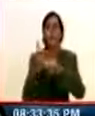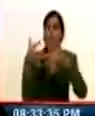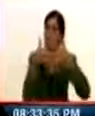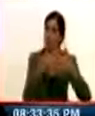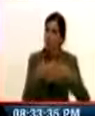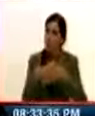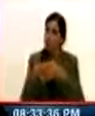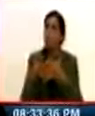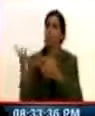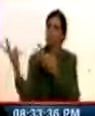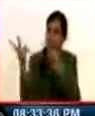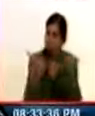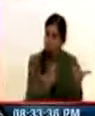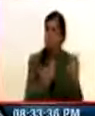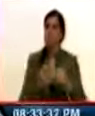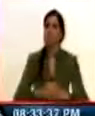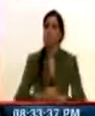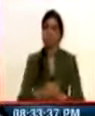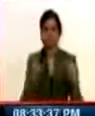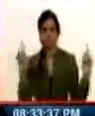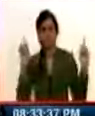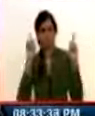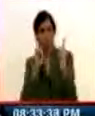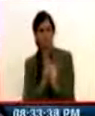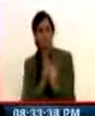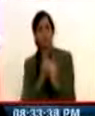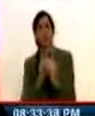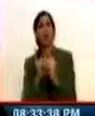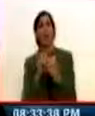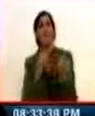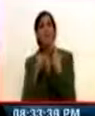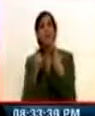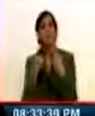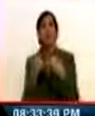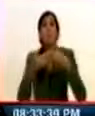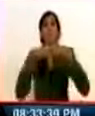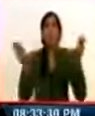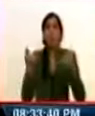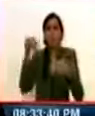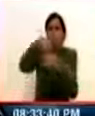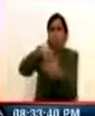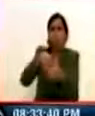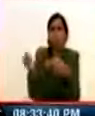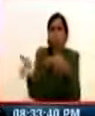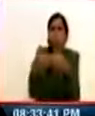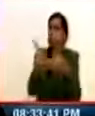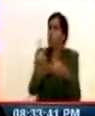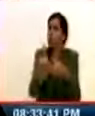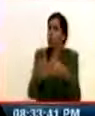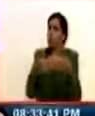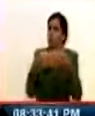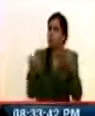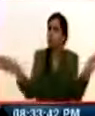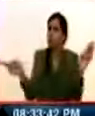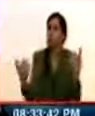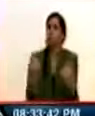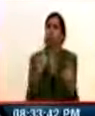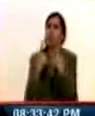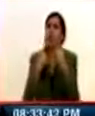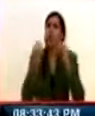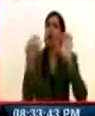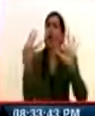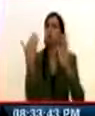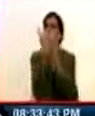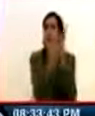Estados Unidos para que hagamos un debate público, no a puerta cerrada. Un debate público sobre ocho puntos